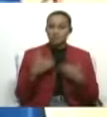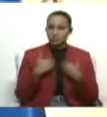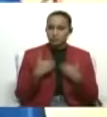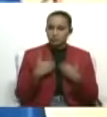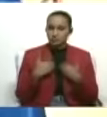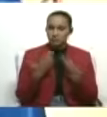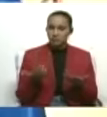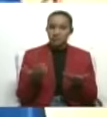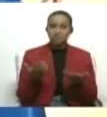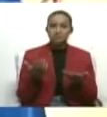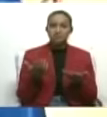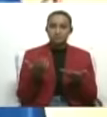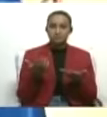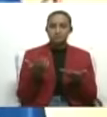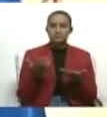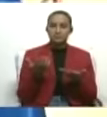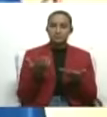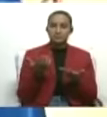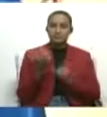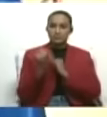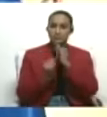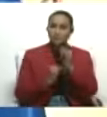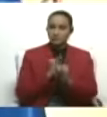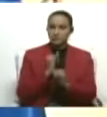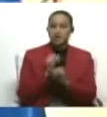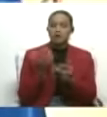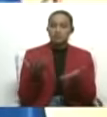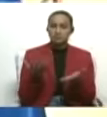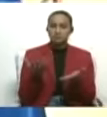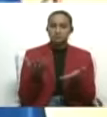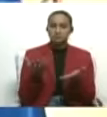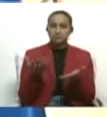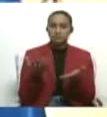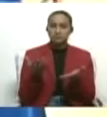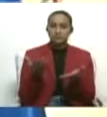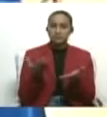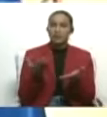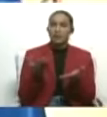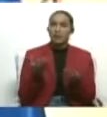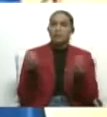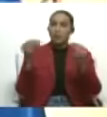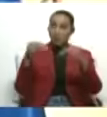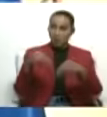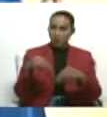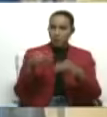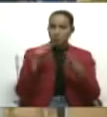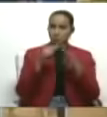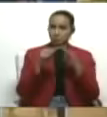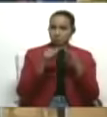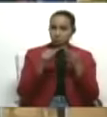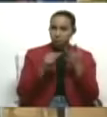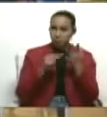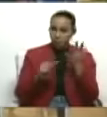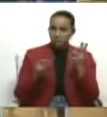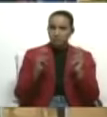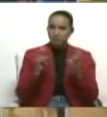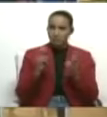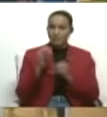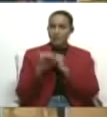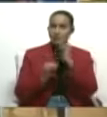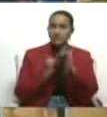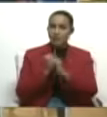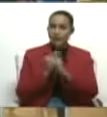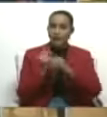coyuntura internacional. Coincidimos en aspectos importantes de agenda internacional sobre la base de